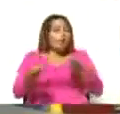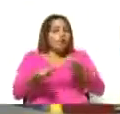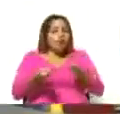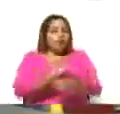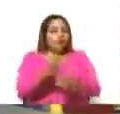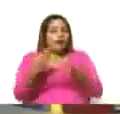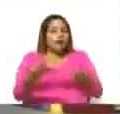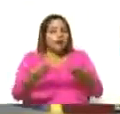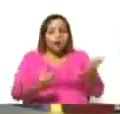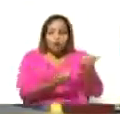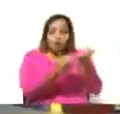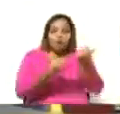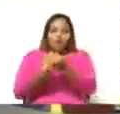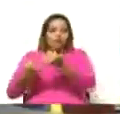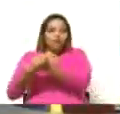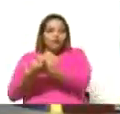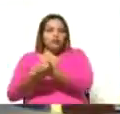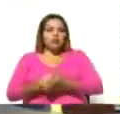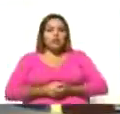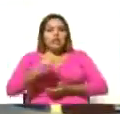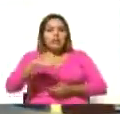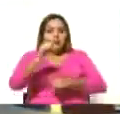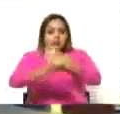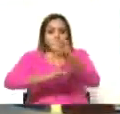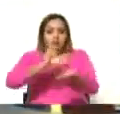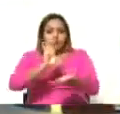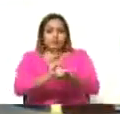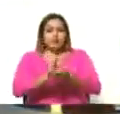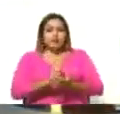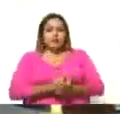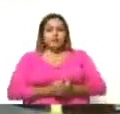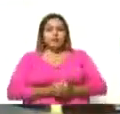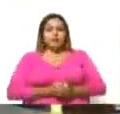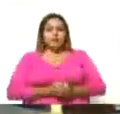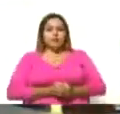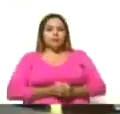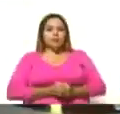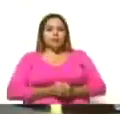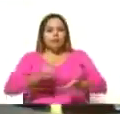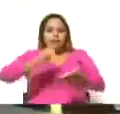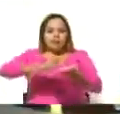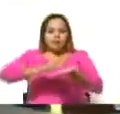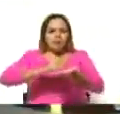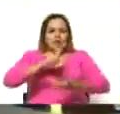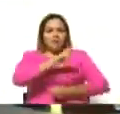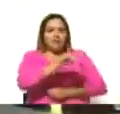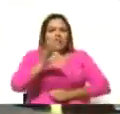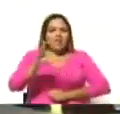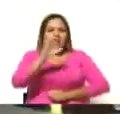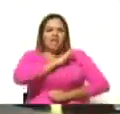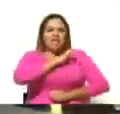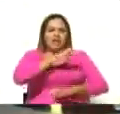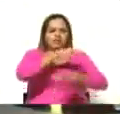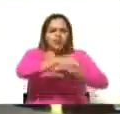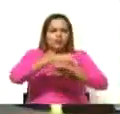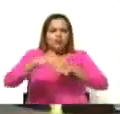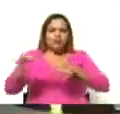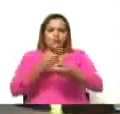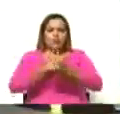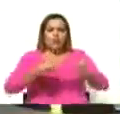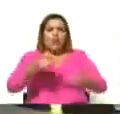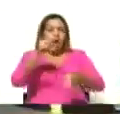apoyando. Igualmente, acá en el Distrito Capital, en la parroquia 23 de enero del municipio Libertador, bueno,